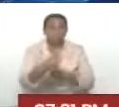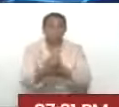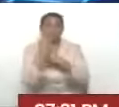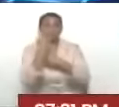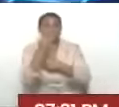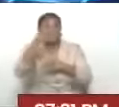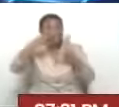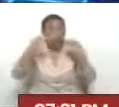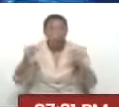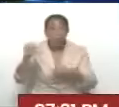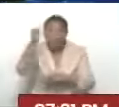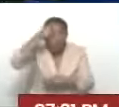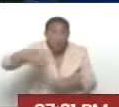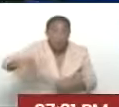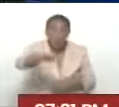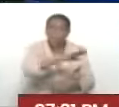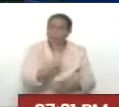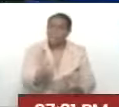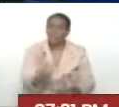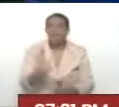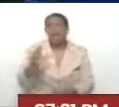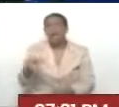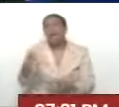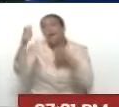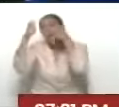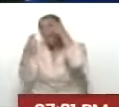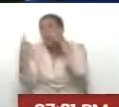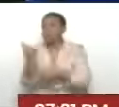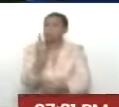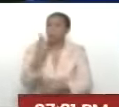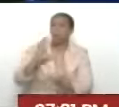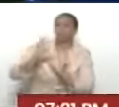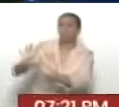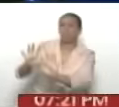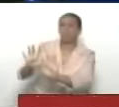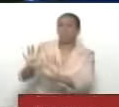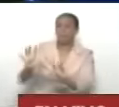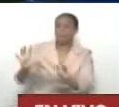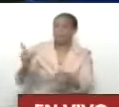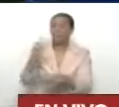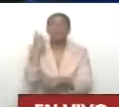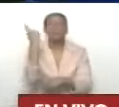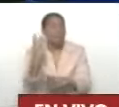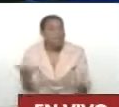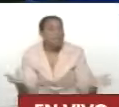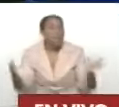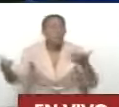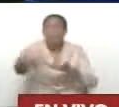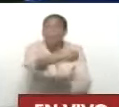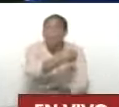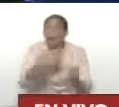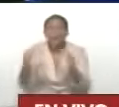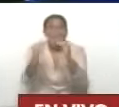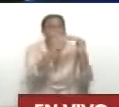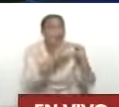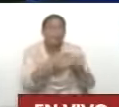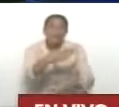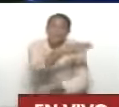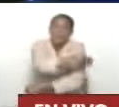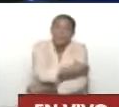pueblo venezolano, porque aquí no vamos a decir que esto fue una bomba matachavista nada más, que fueron misiles dirigidos a todo el